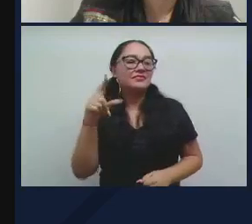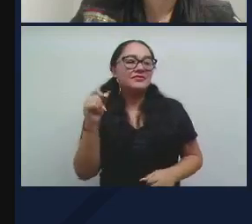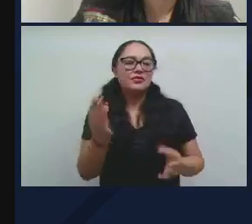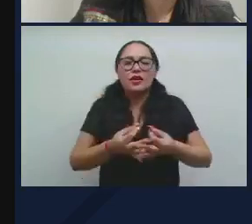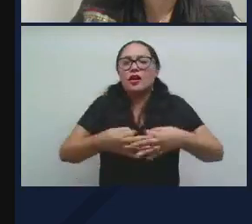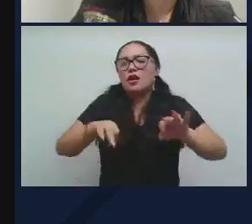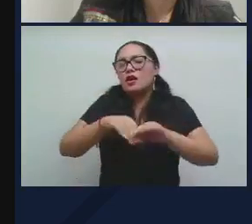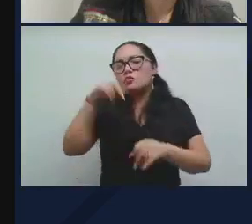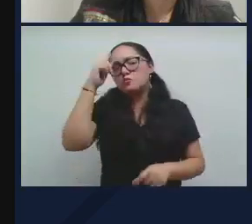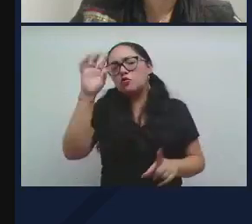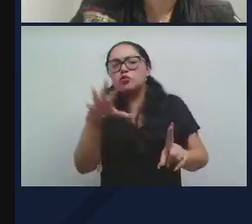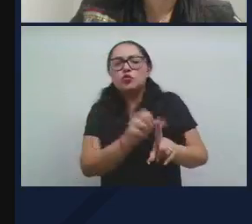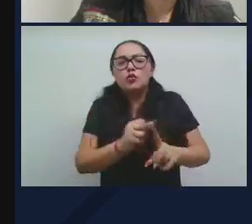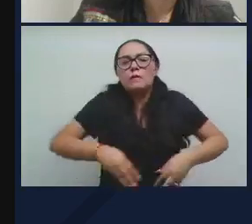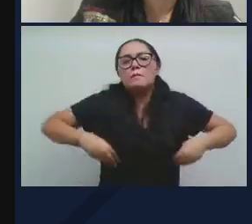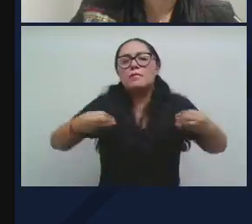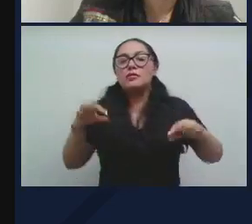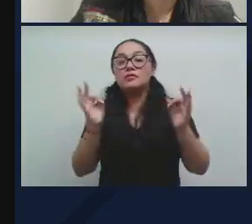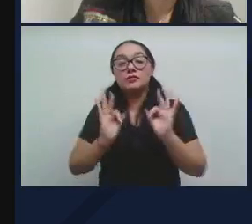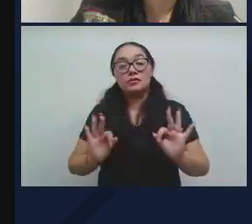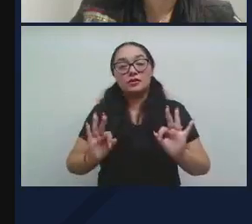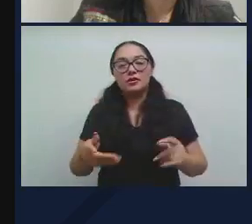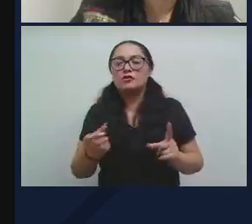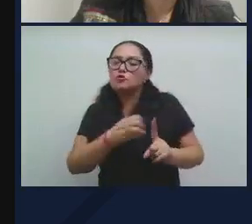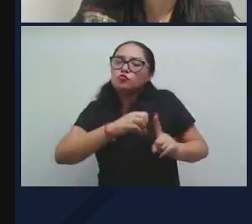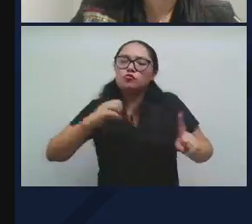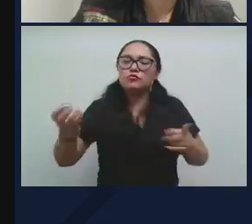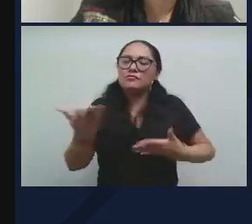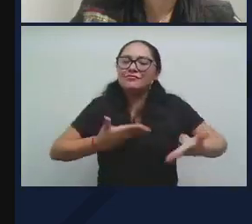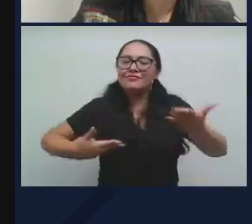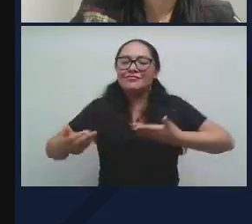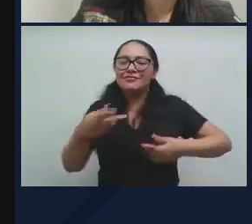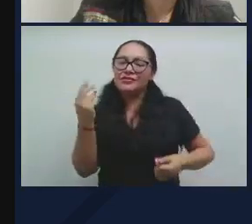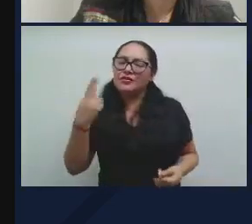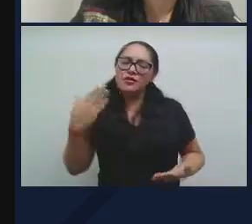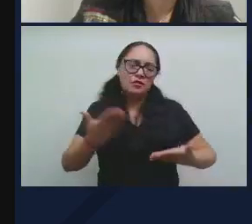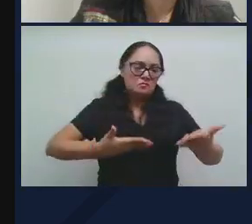es poder llevar una convivencia sana.